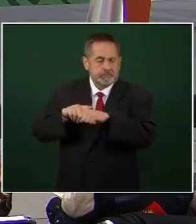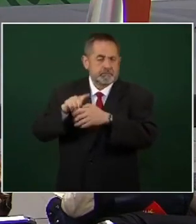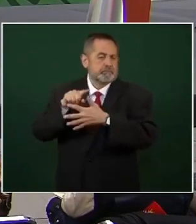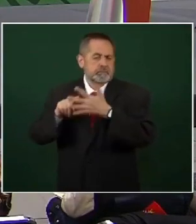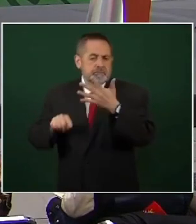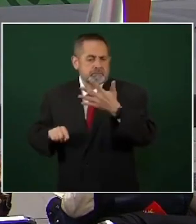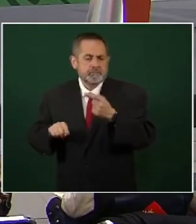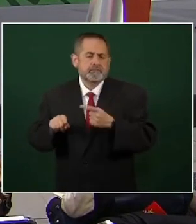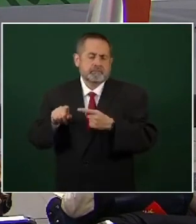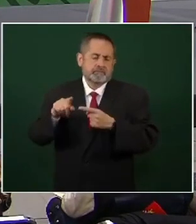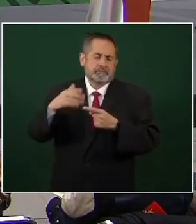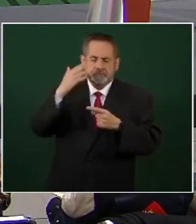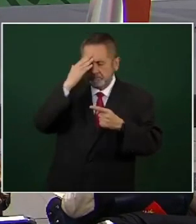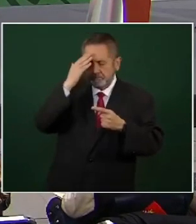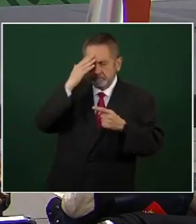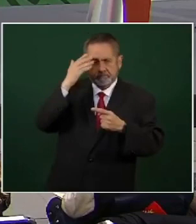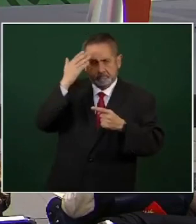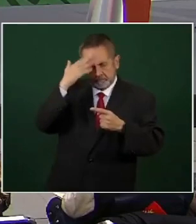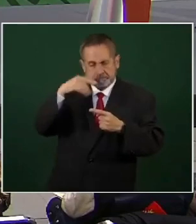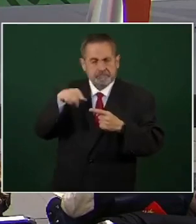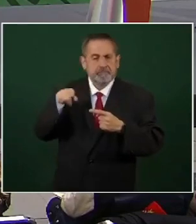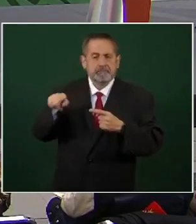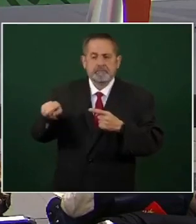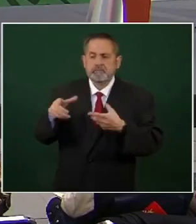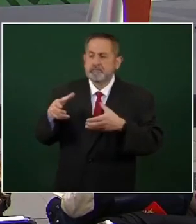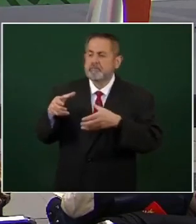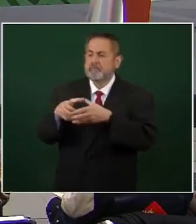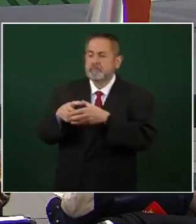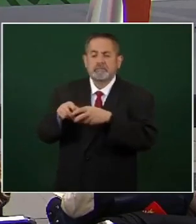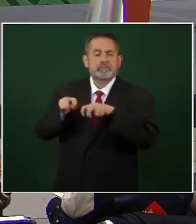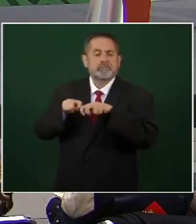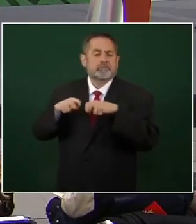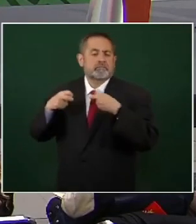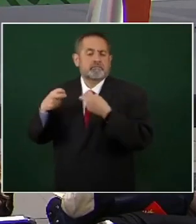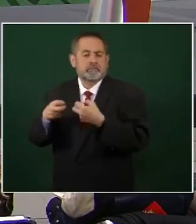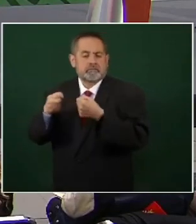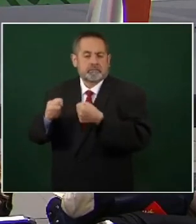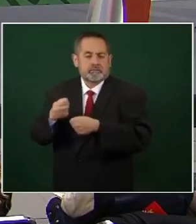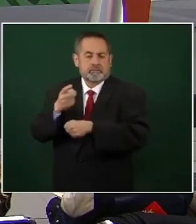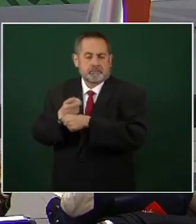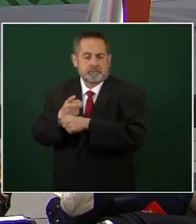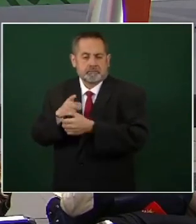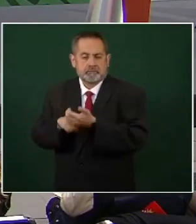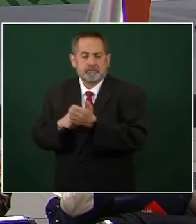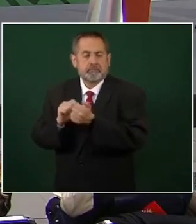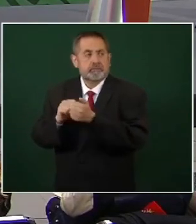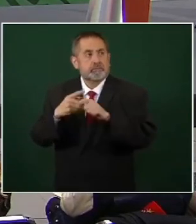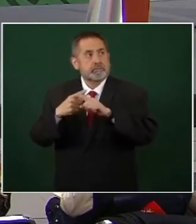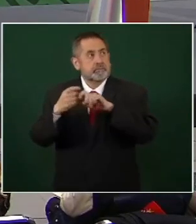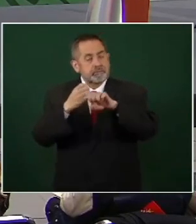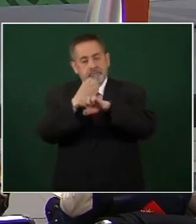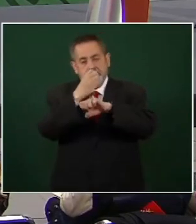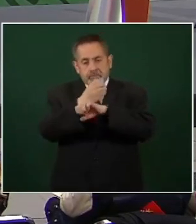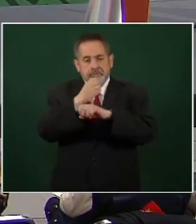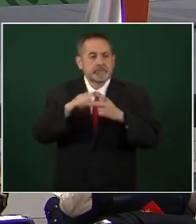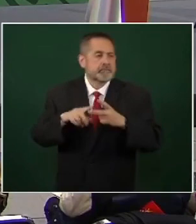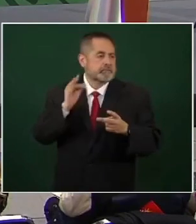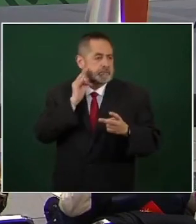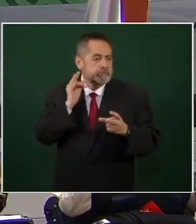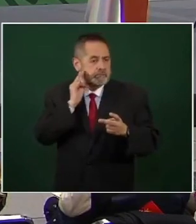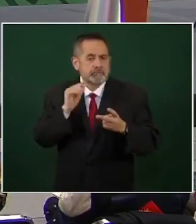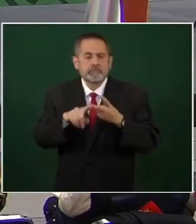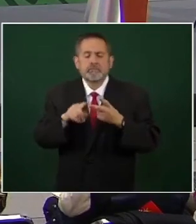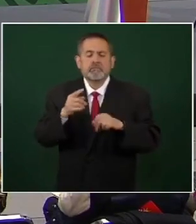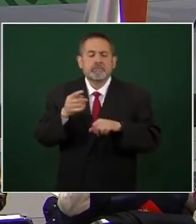principalmente las instancias que integran el Gabinete de Seguridad, y por parte de los estados, tanto las fiscalías como las